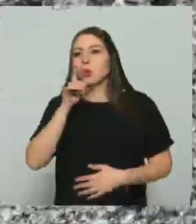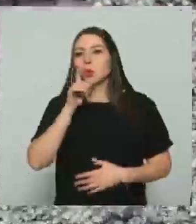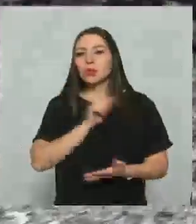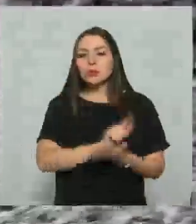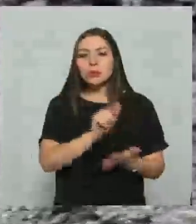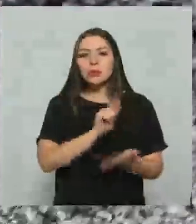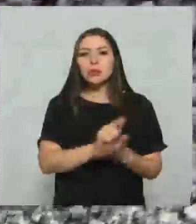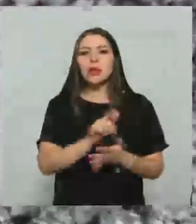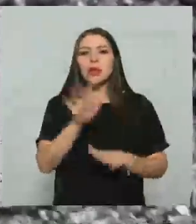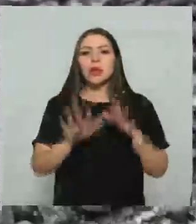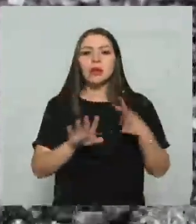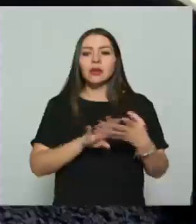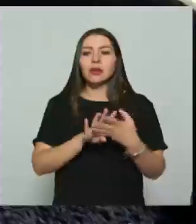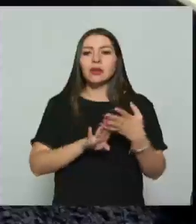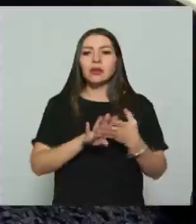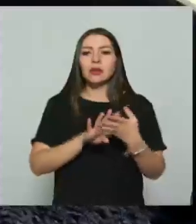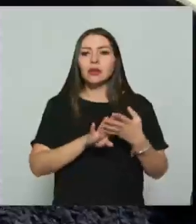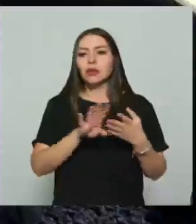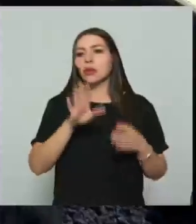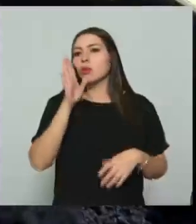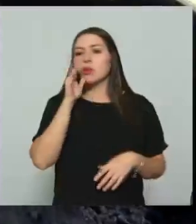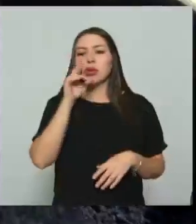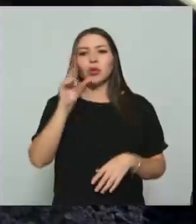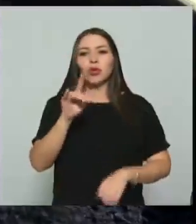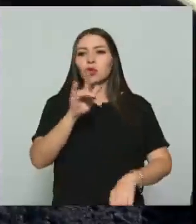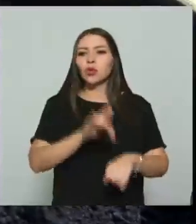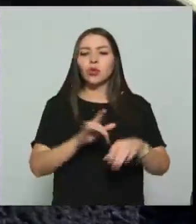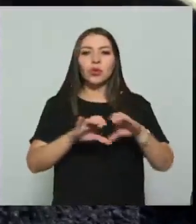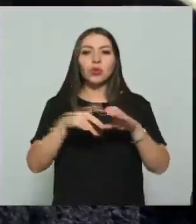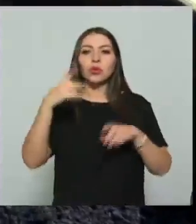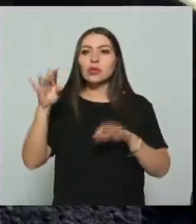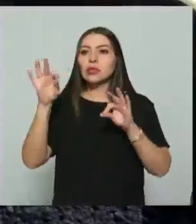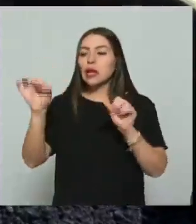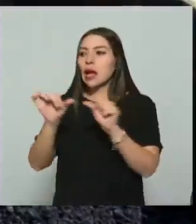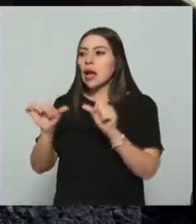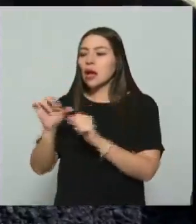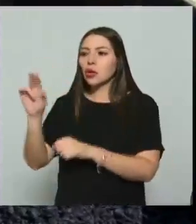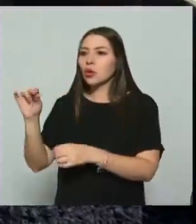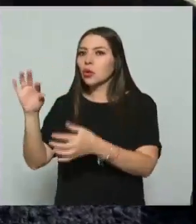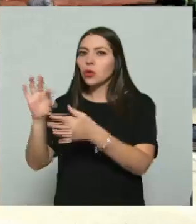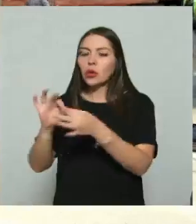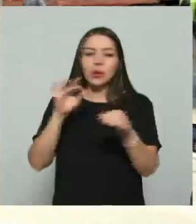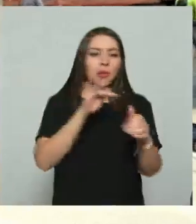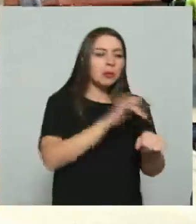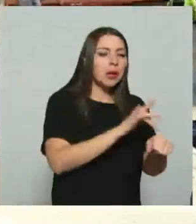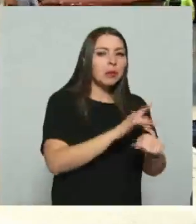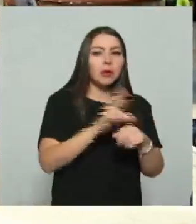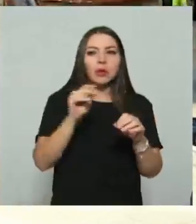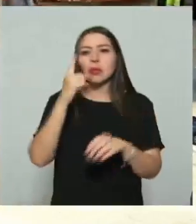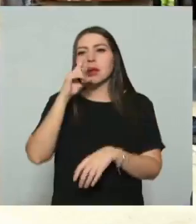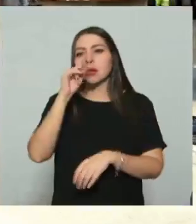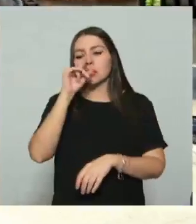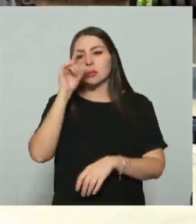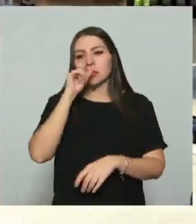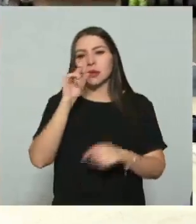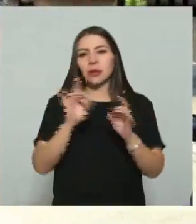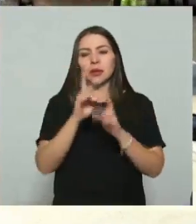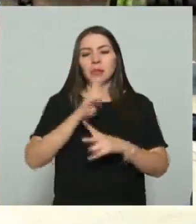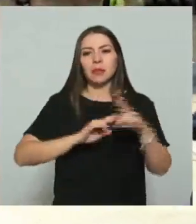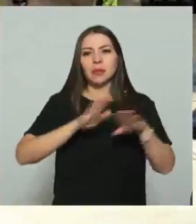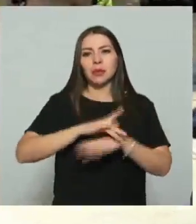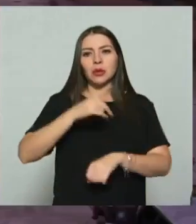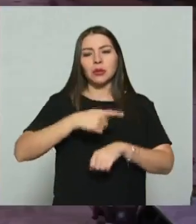que no pueden tocar porque no corresponden al área específica, para evitar problemas graves. No, bueno, son 8 kilómetros de